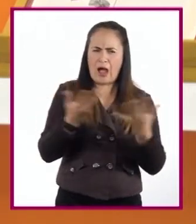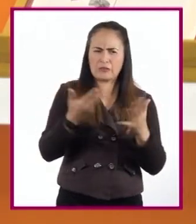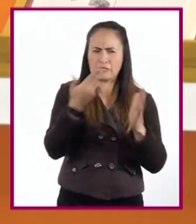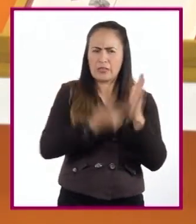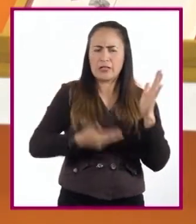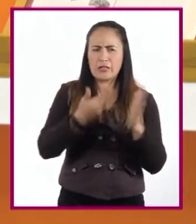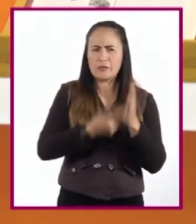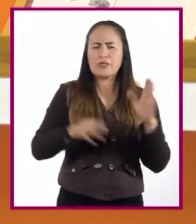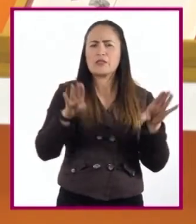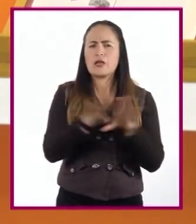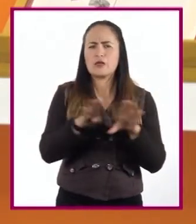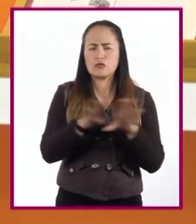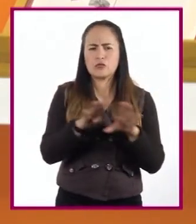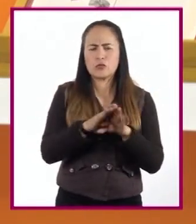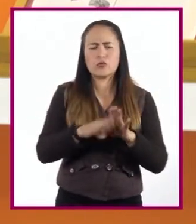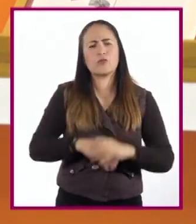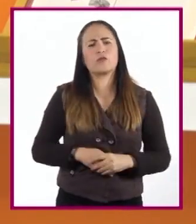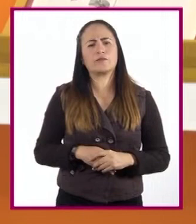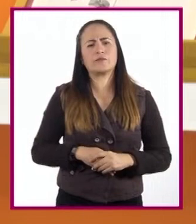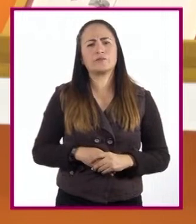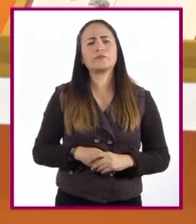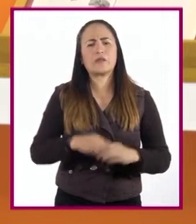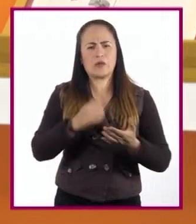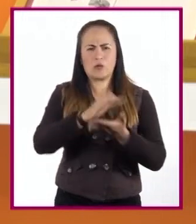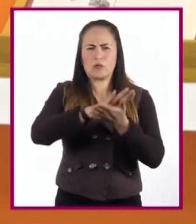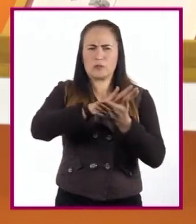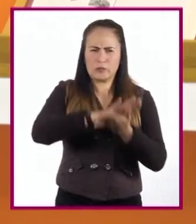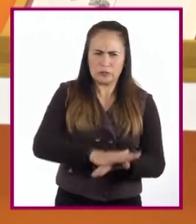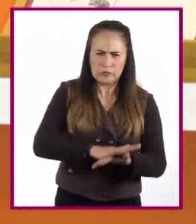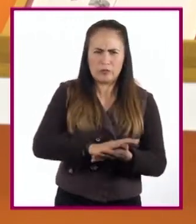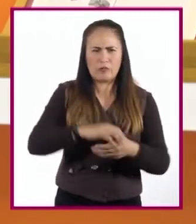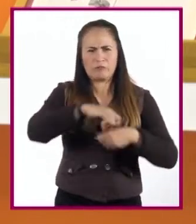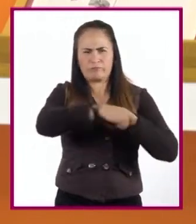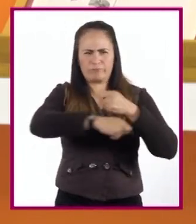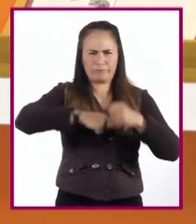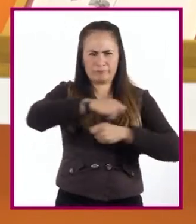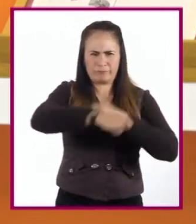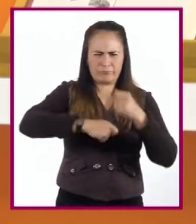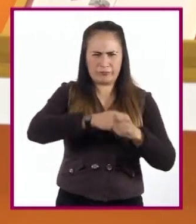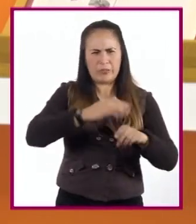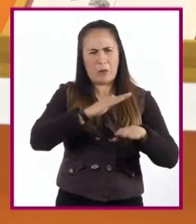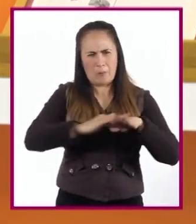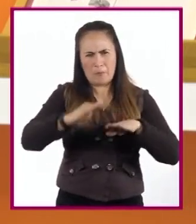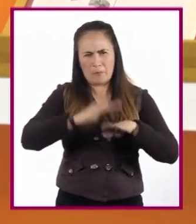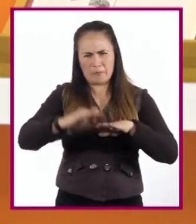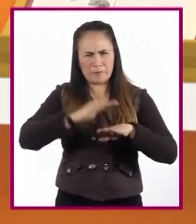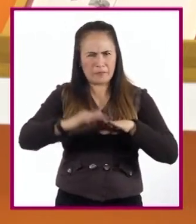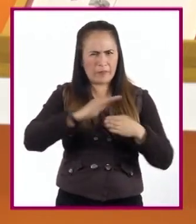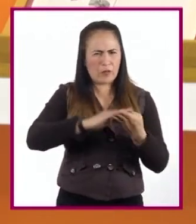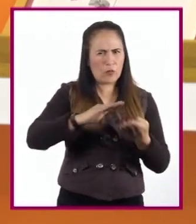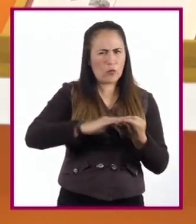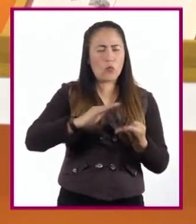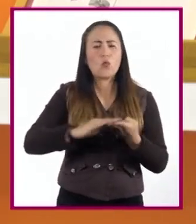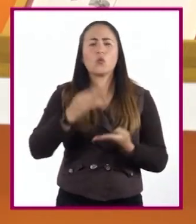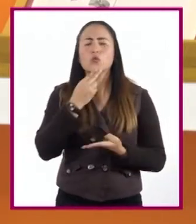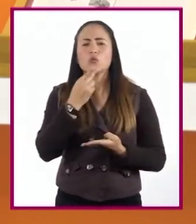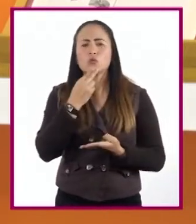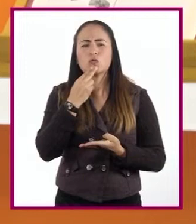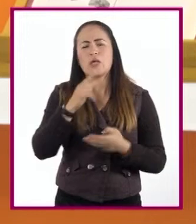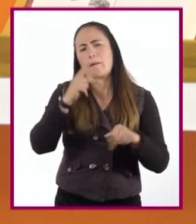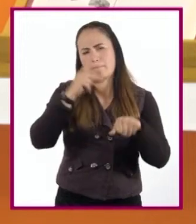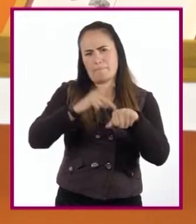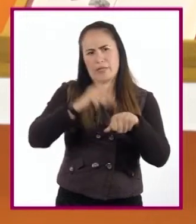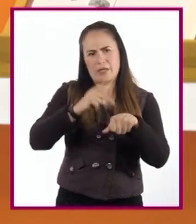principalmente por medio de percusión, presión, abrasión y pulido, utilizando para ello